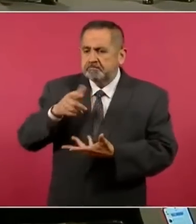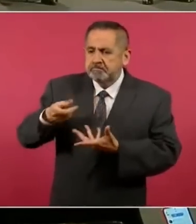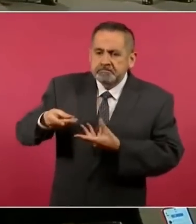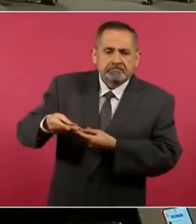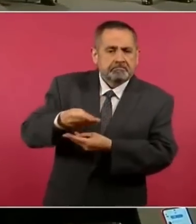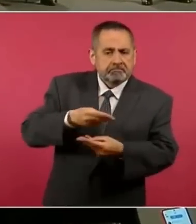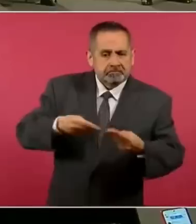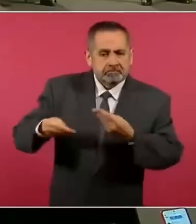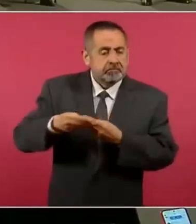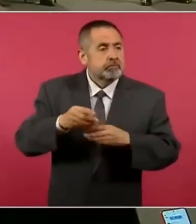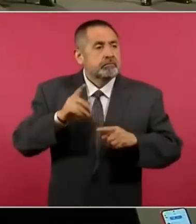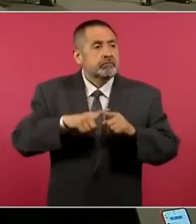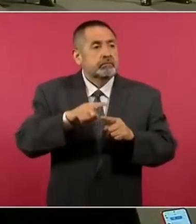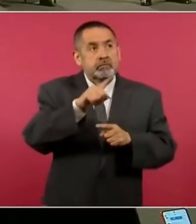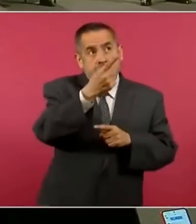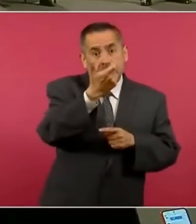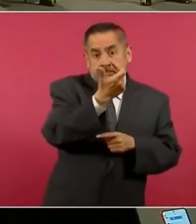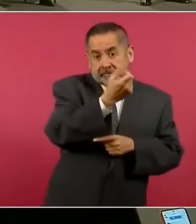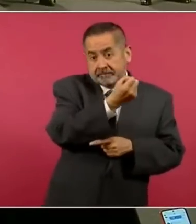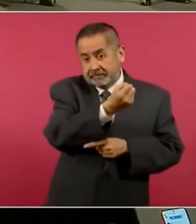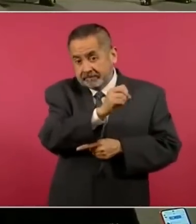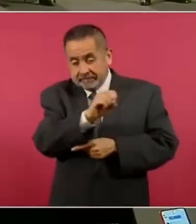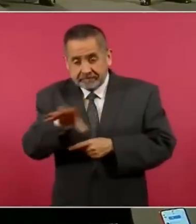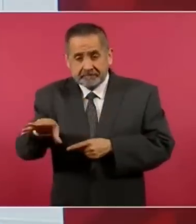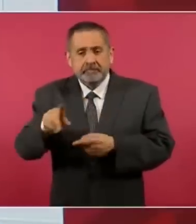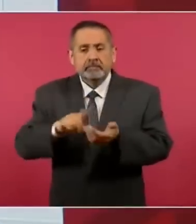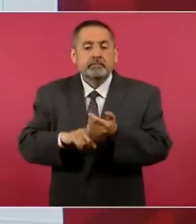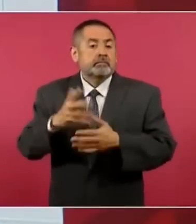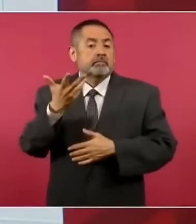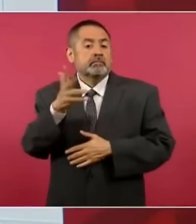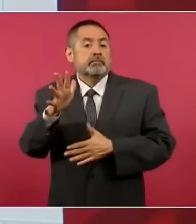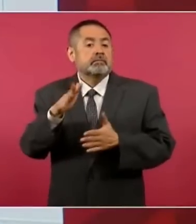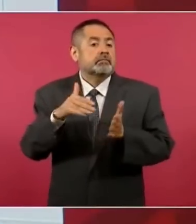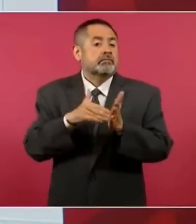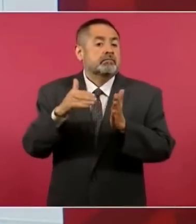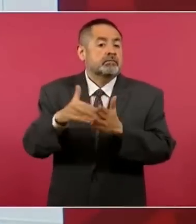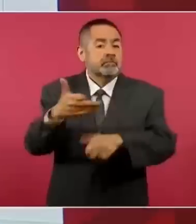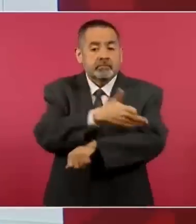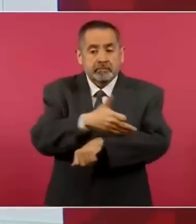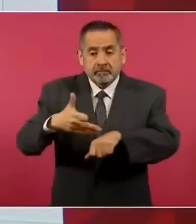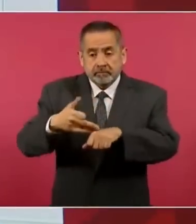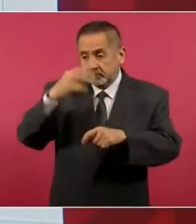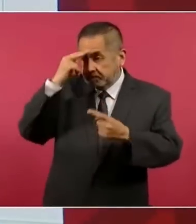llega a 10 millones de familias mexicanas